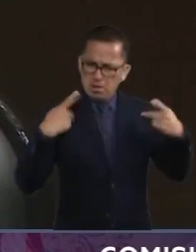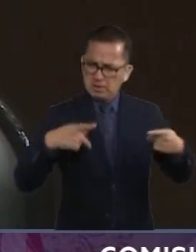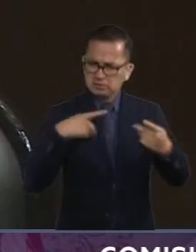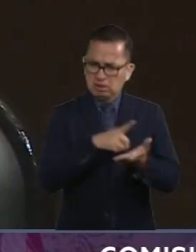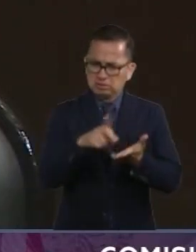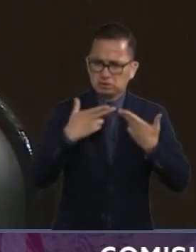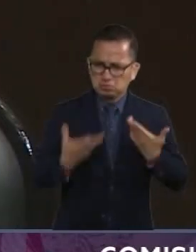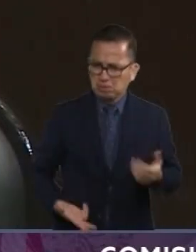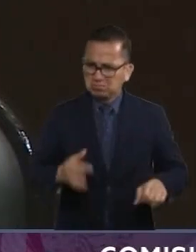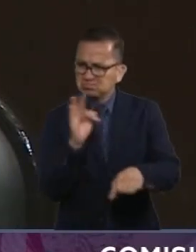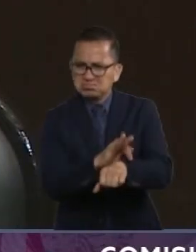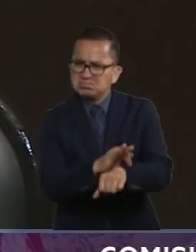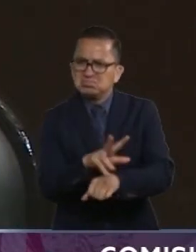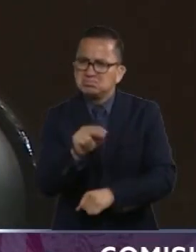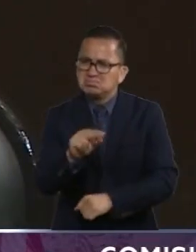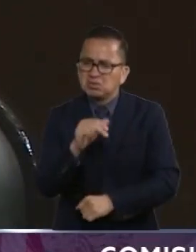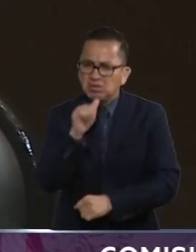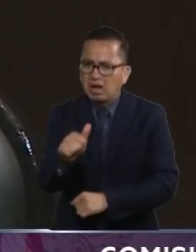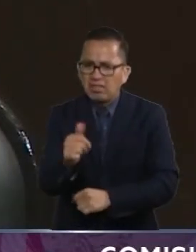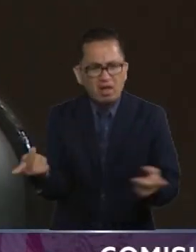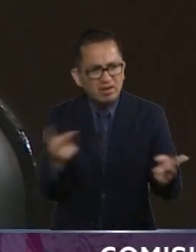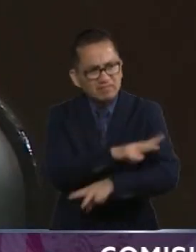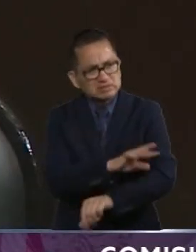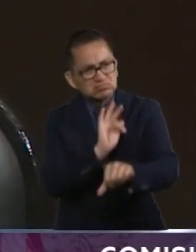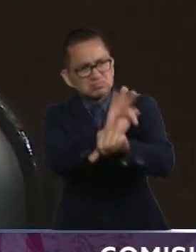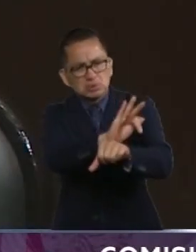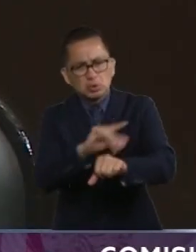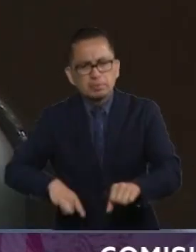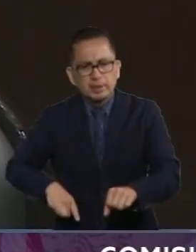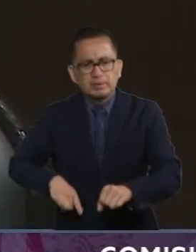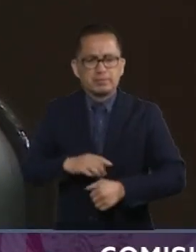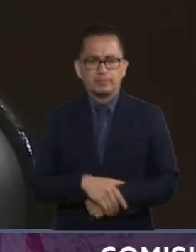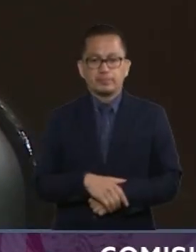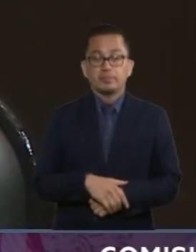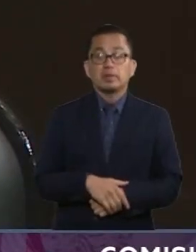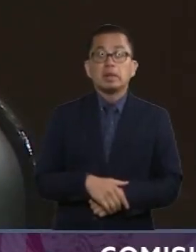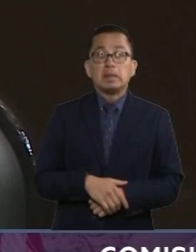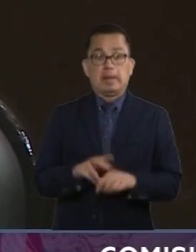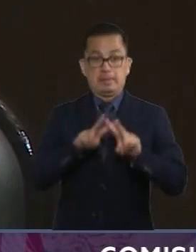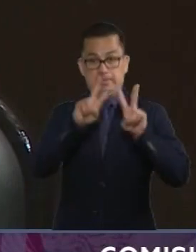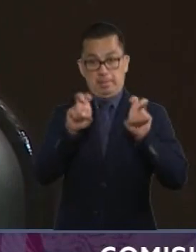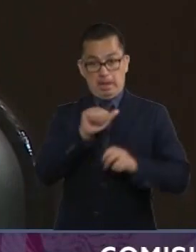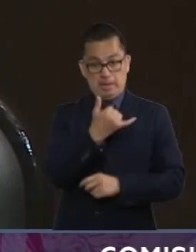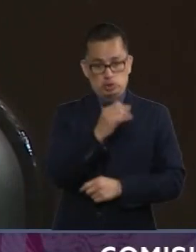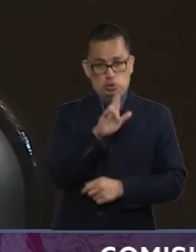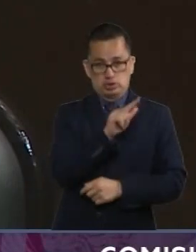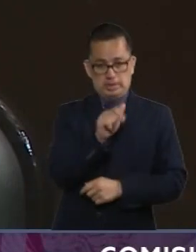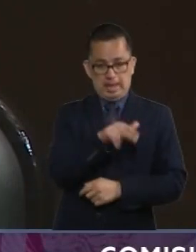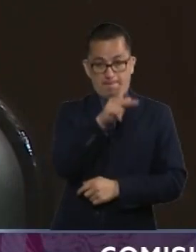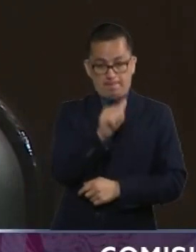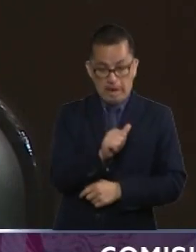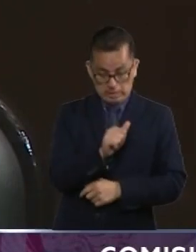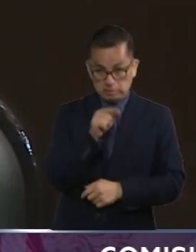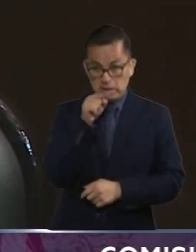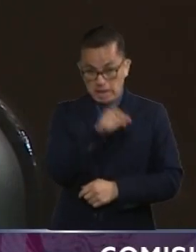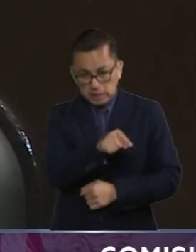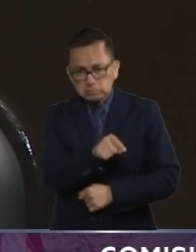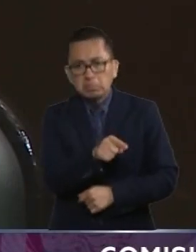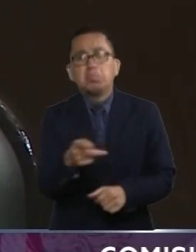humanos. Por otro lado, en el caso Ayotzinapa, siguen sin resolverse. Después de más